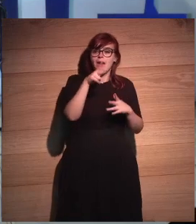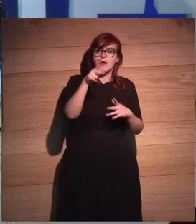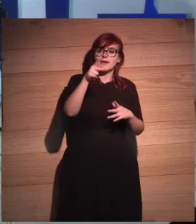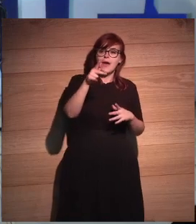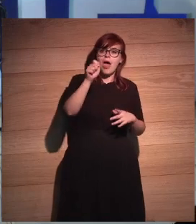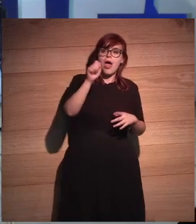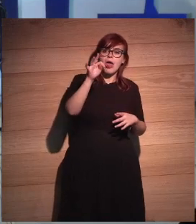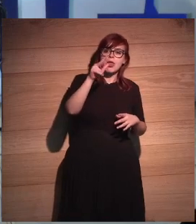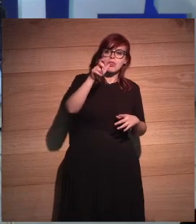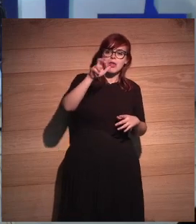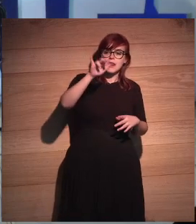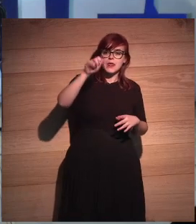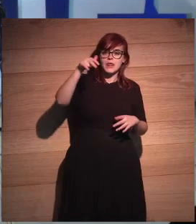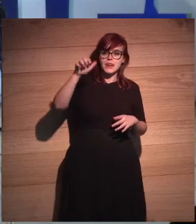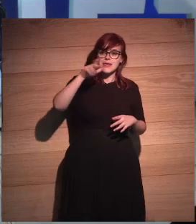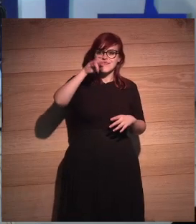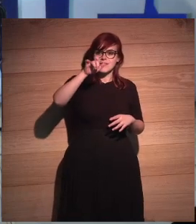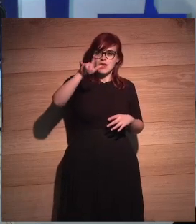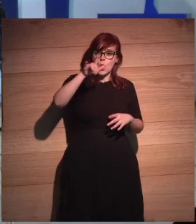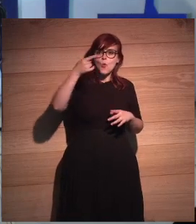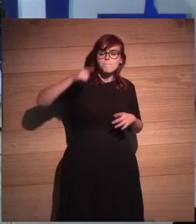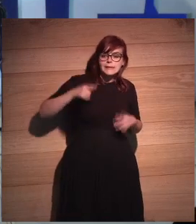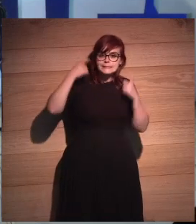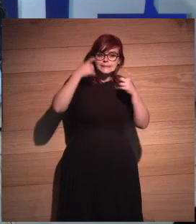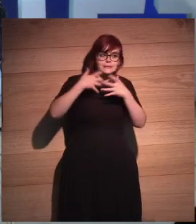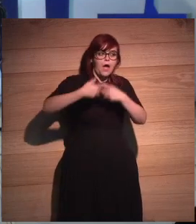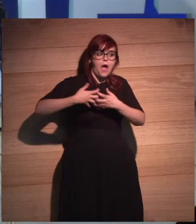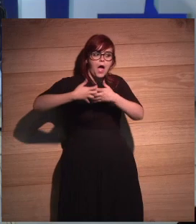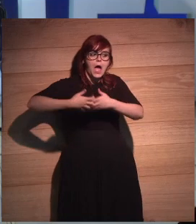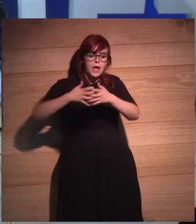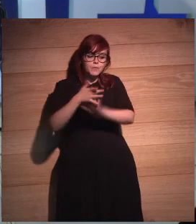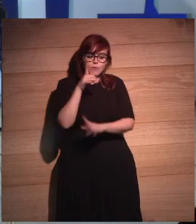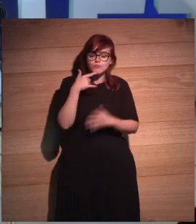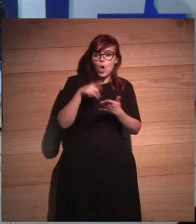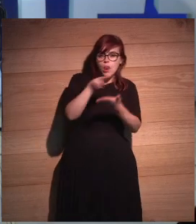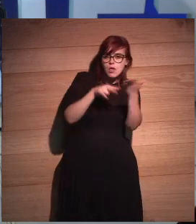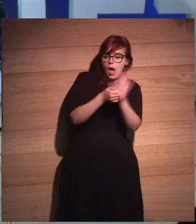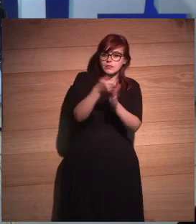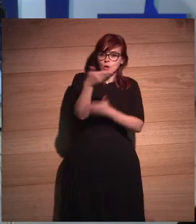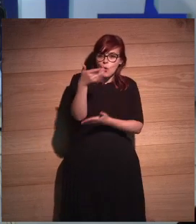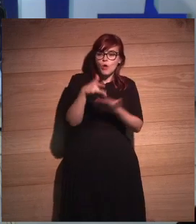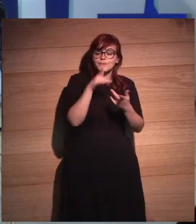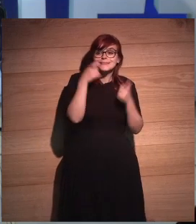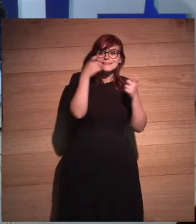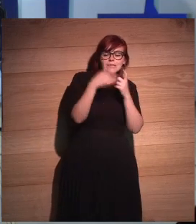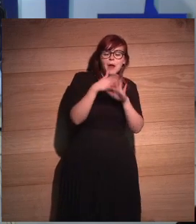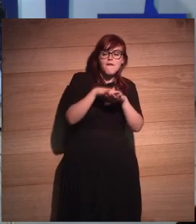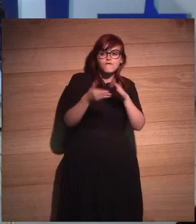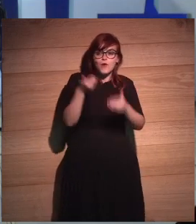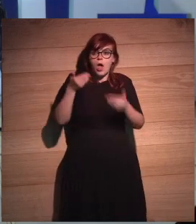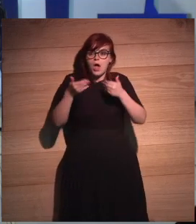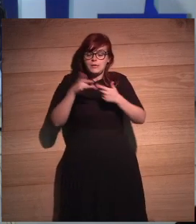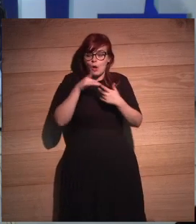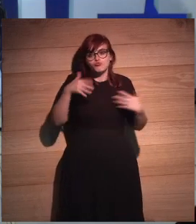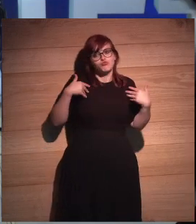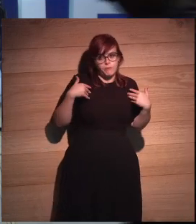no podía, estuvo un mes y lo pasó mal. Yo leí el artículo, estuvo muy interesante, ¿no? Porque te explica todo lo que tienes que hacer, lo mal que lo